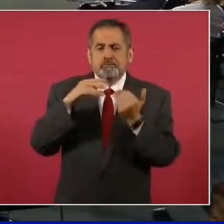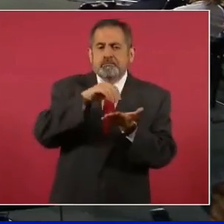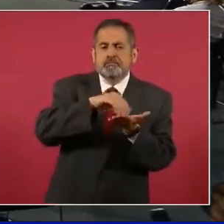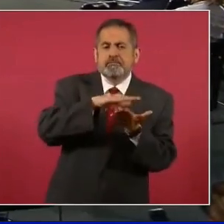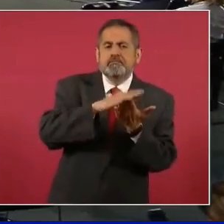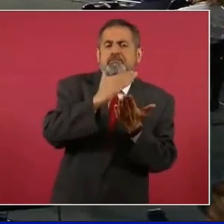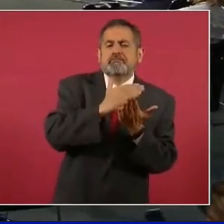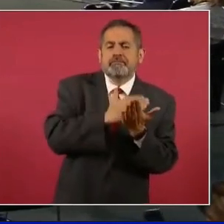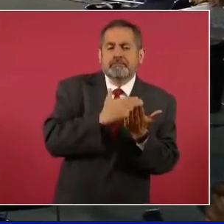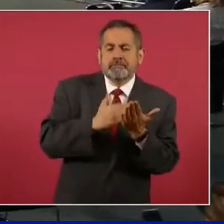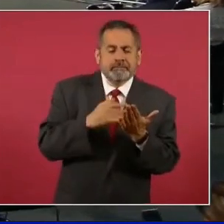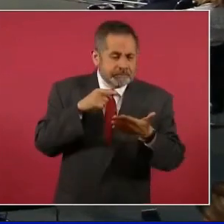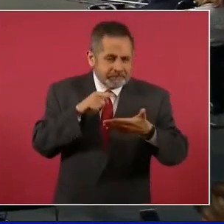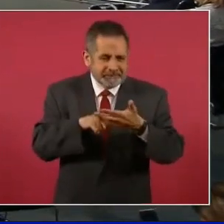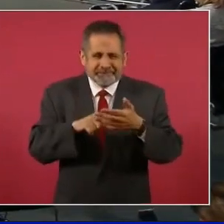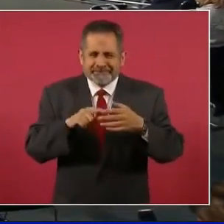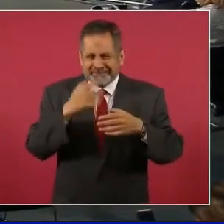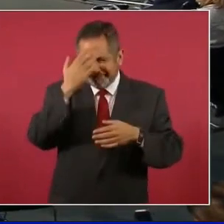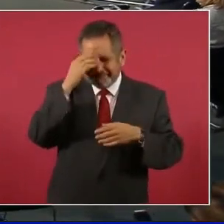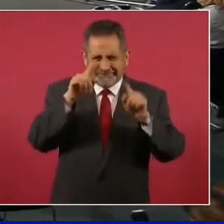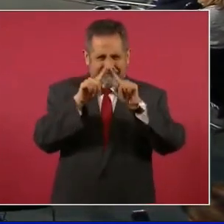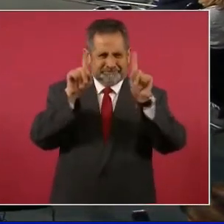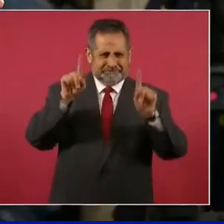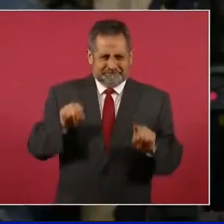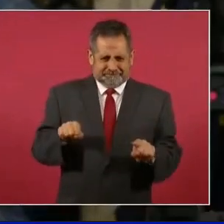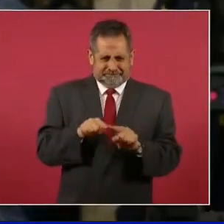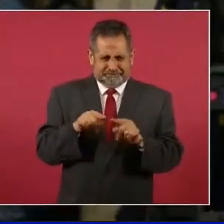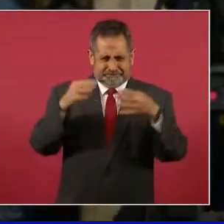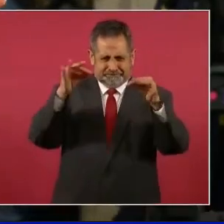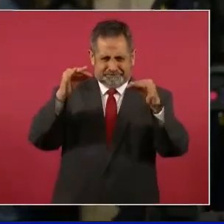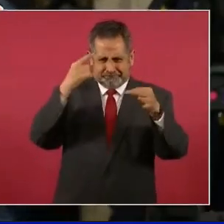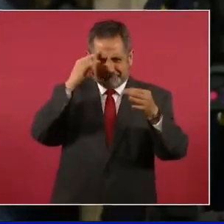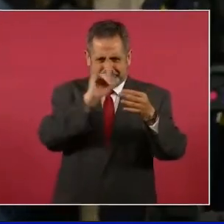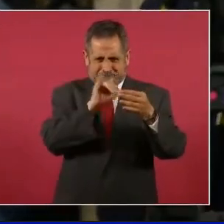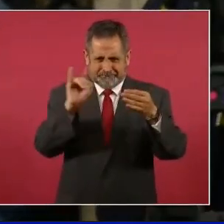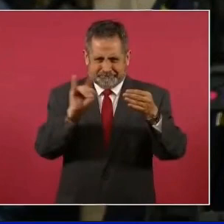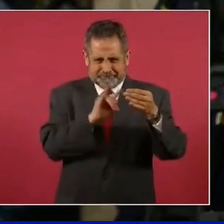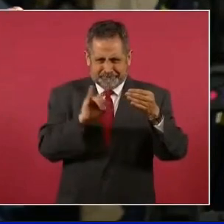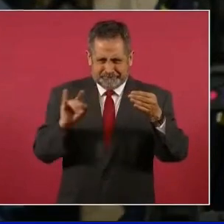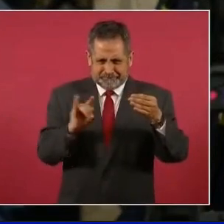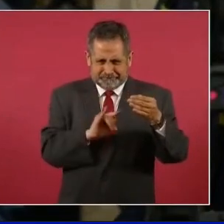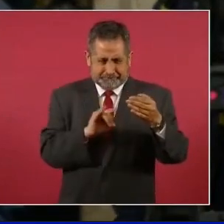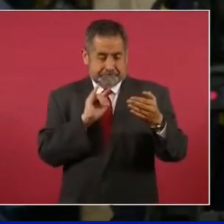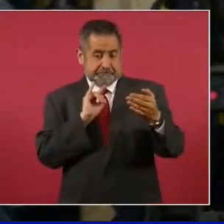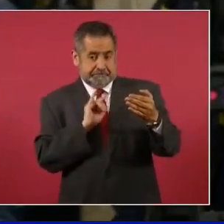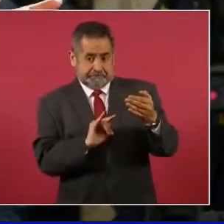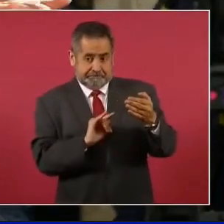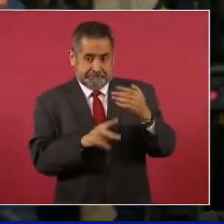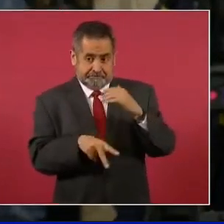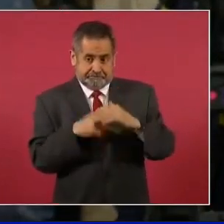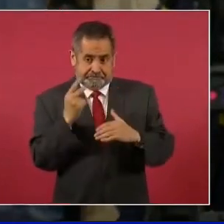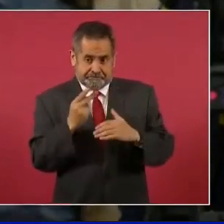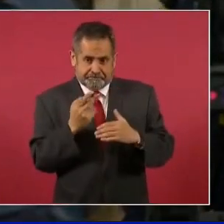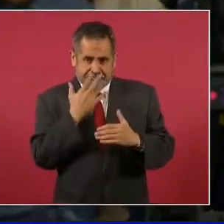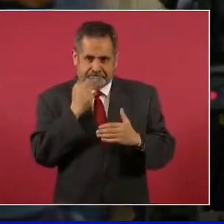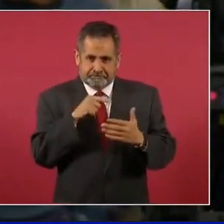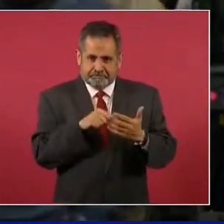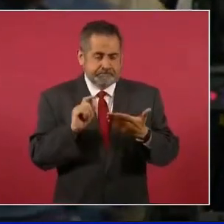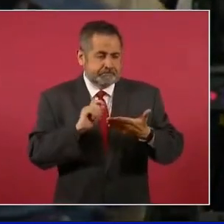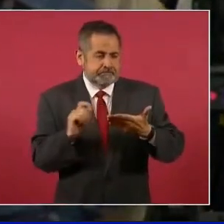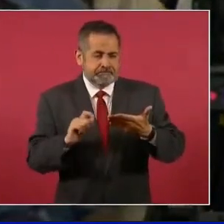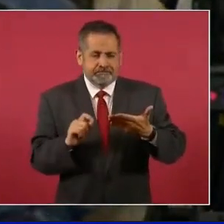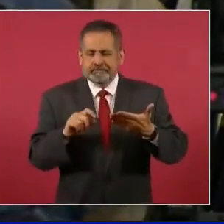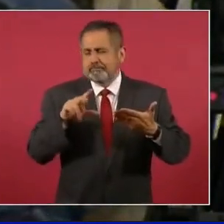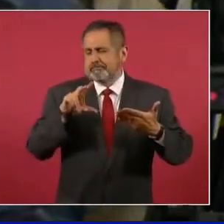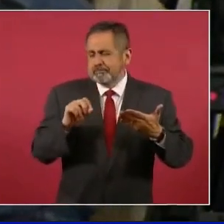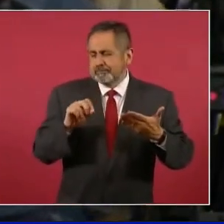los espacios que vienen ahí en las boletas electorales, que no tienen fundamento si es que no se utilizan o si es que no tiene validez, candidatos no